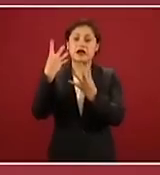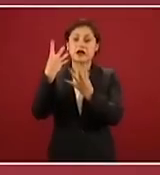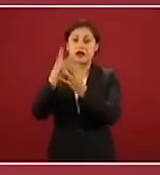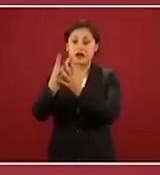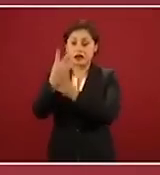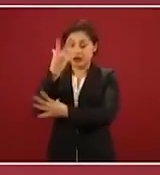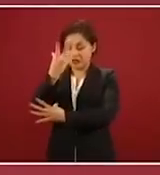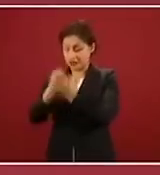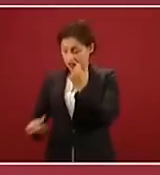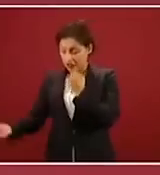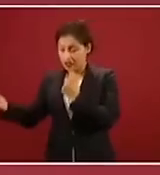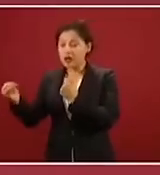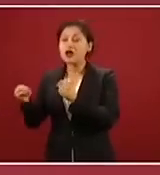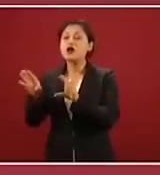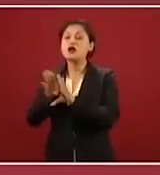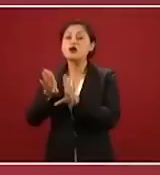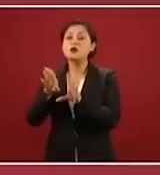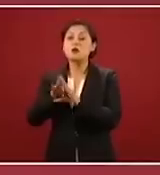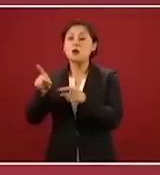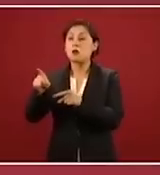fue